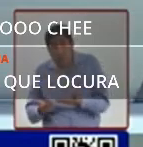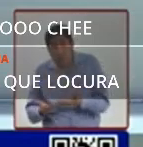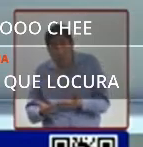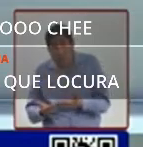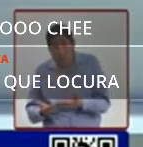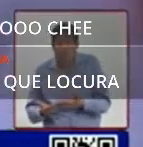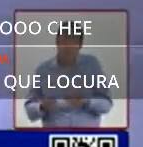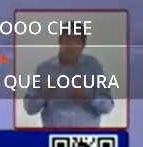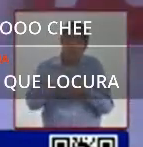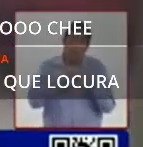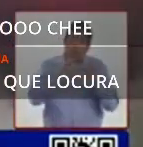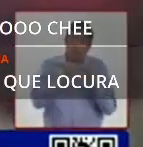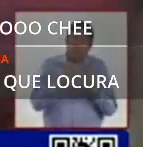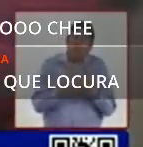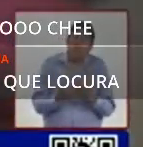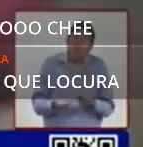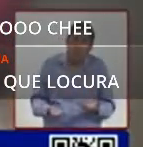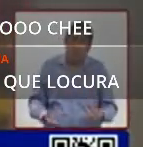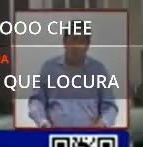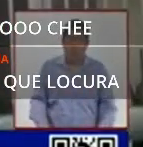dicen.